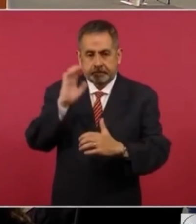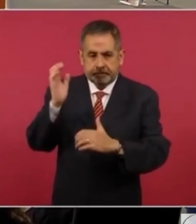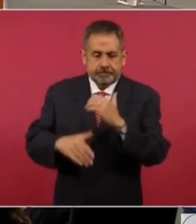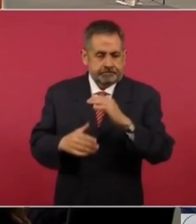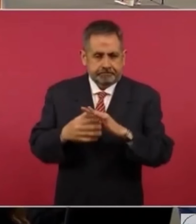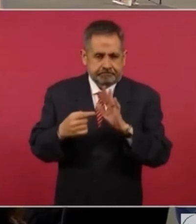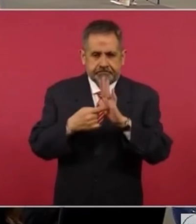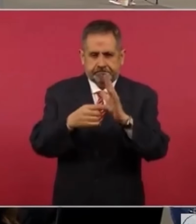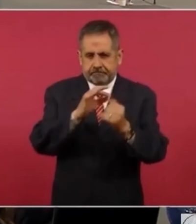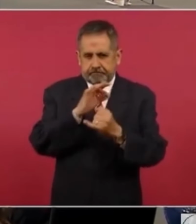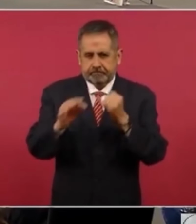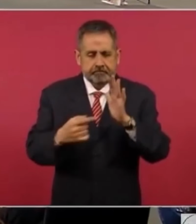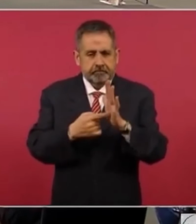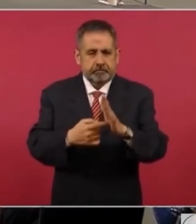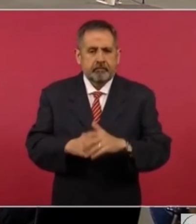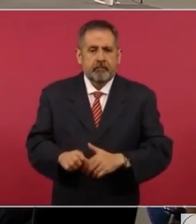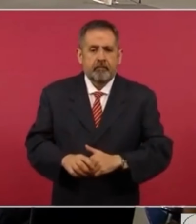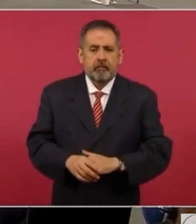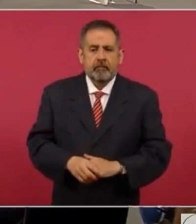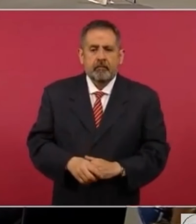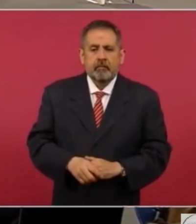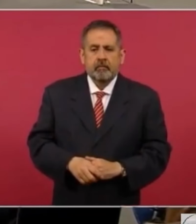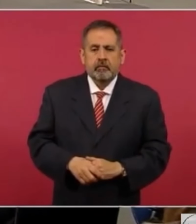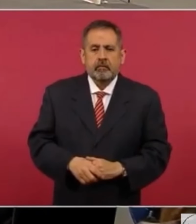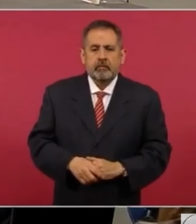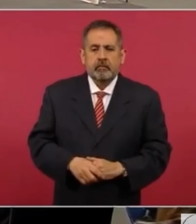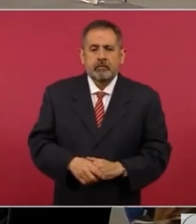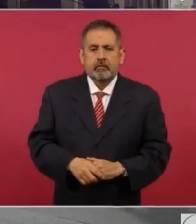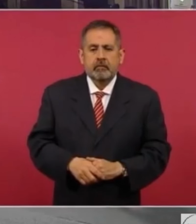vamos a decir,